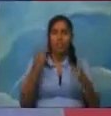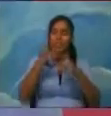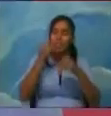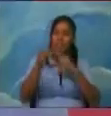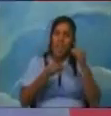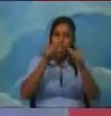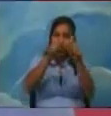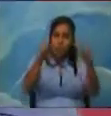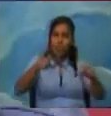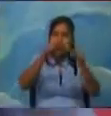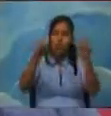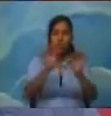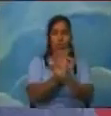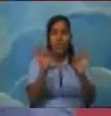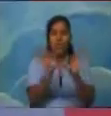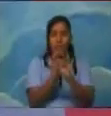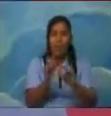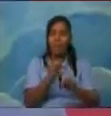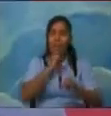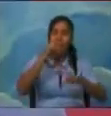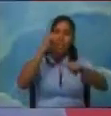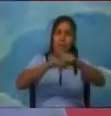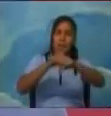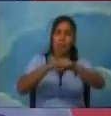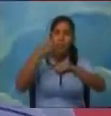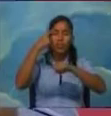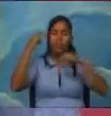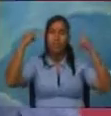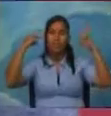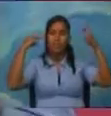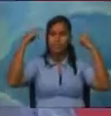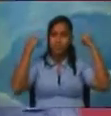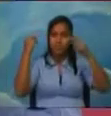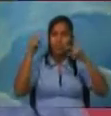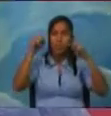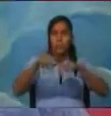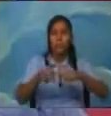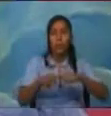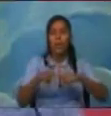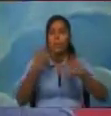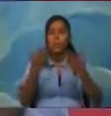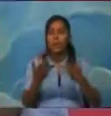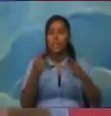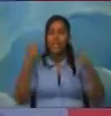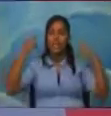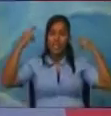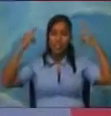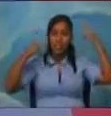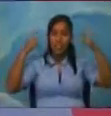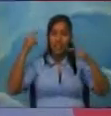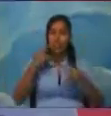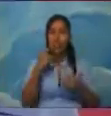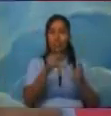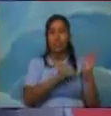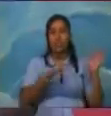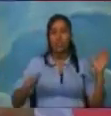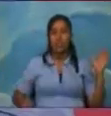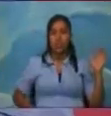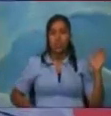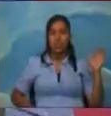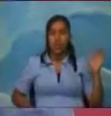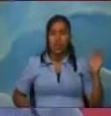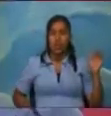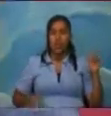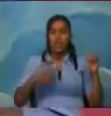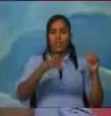hecho esos dioses por ellos? Es un momento para reflexionar. Oye, pues, y reflexiona, dice el Señor. Reflexiona